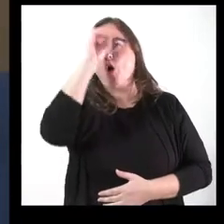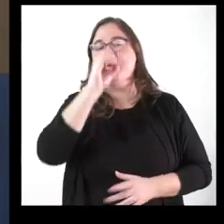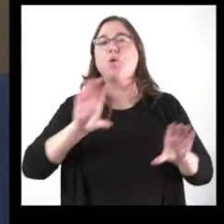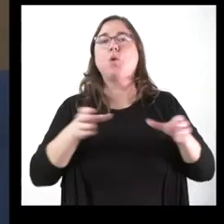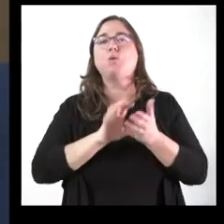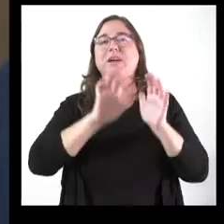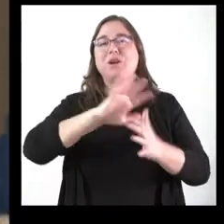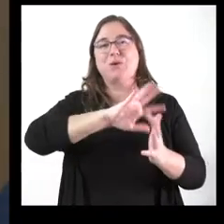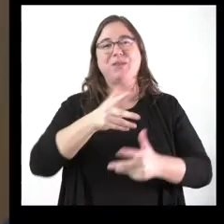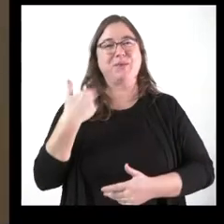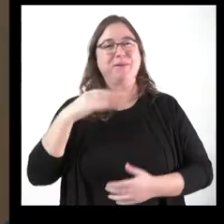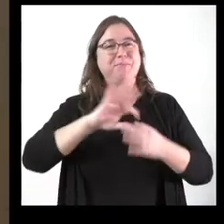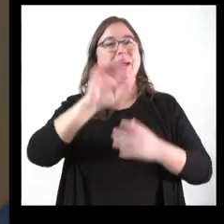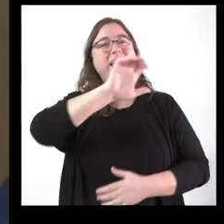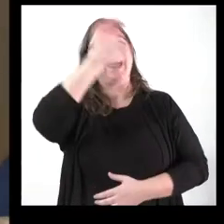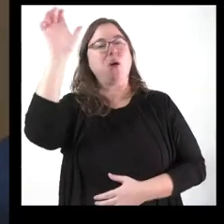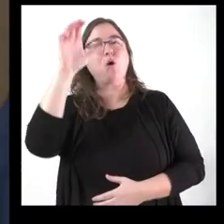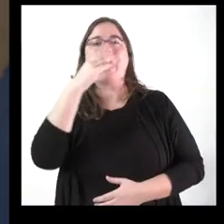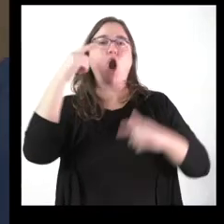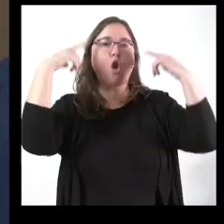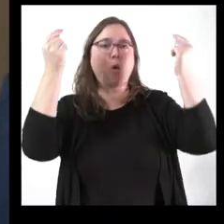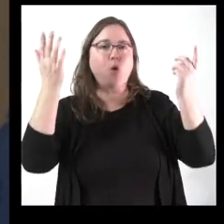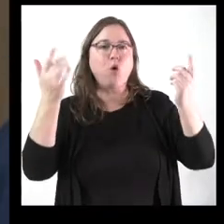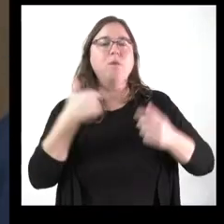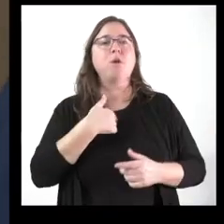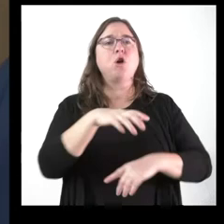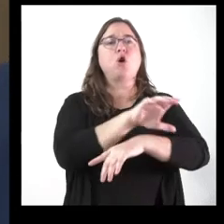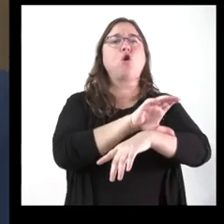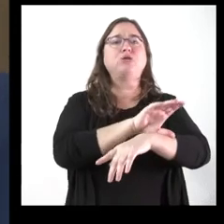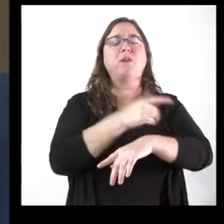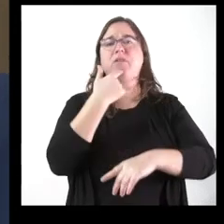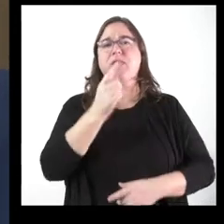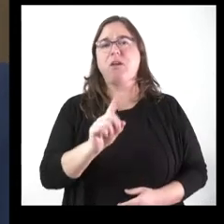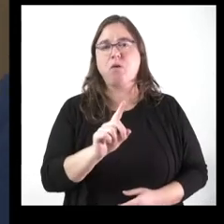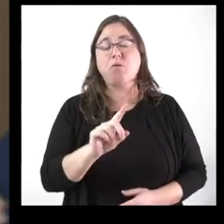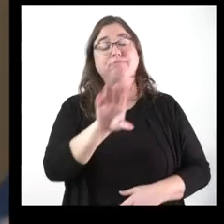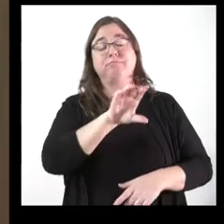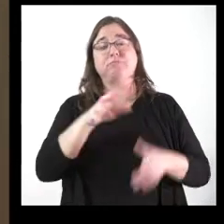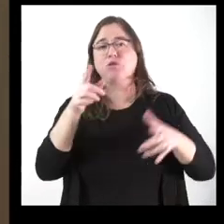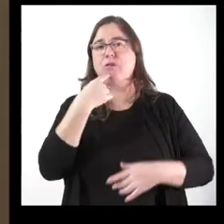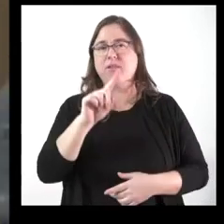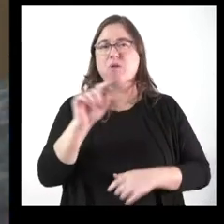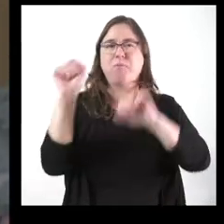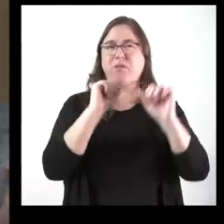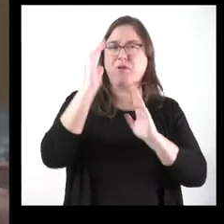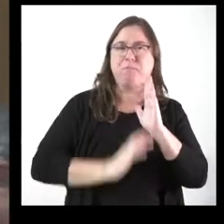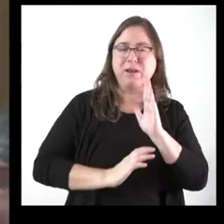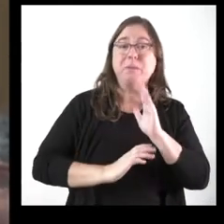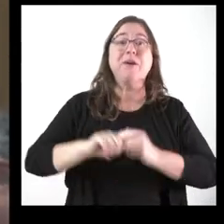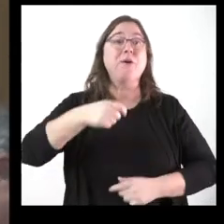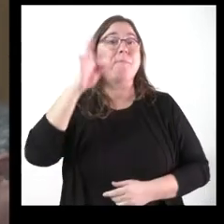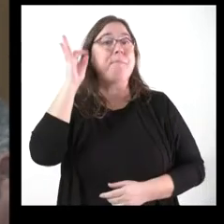que han llegado desde Europa sobre el lobo por un lado el consejo ha dicho no a reducir su protección Pero por otro lado Parece que la presidenta de la comisión europea abre la puerta